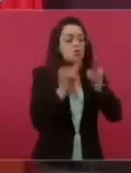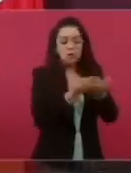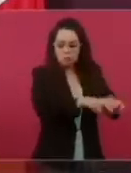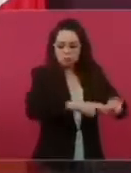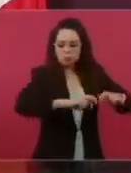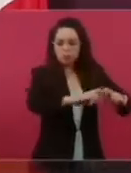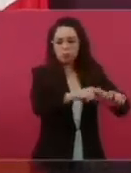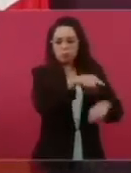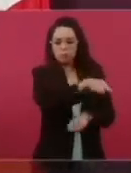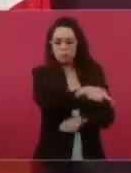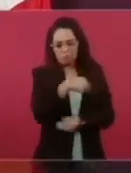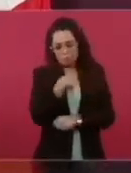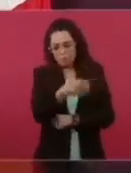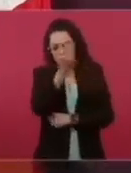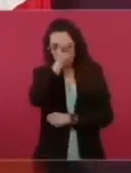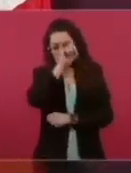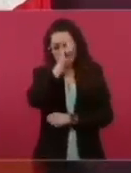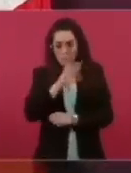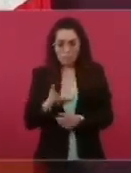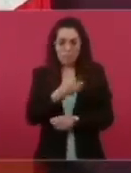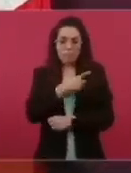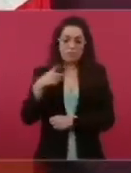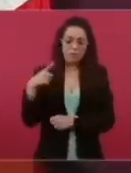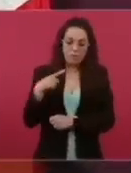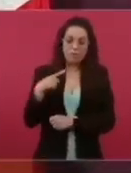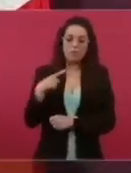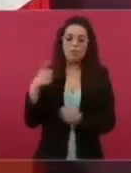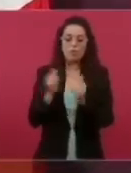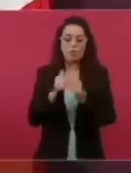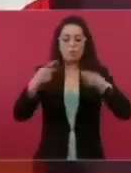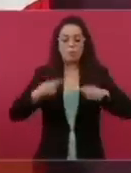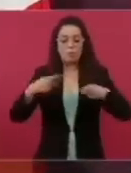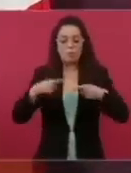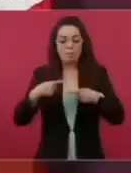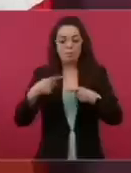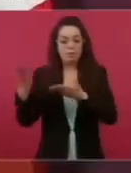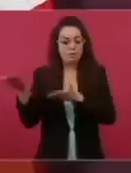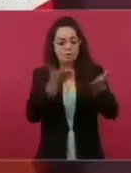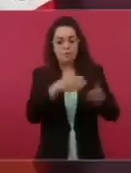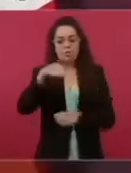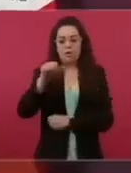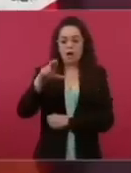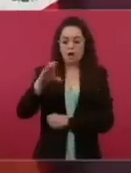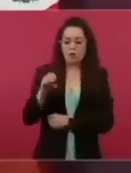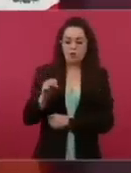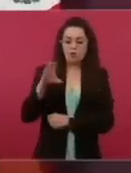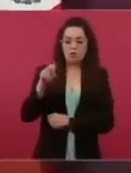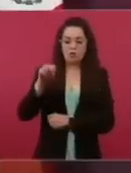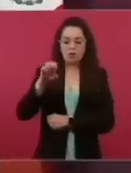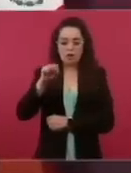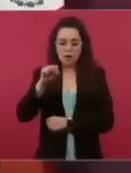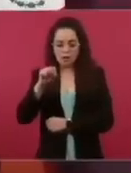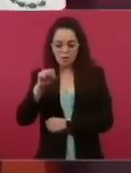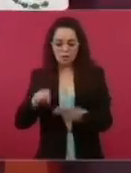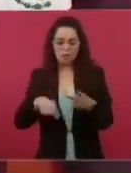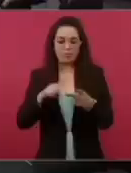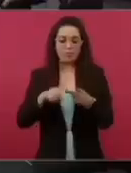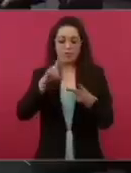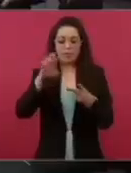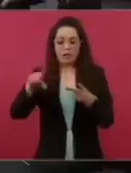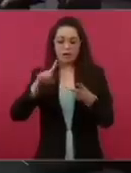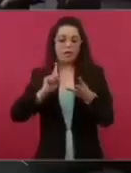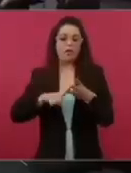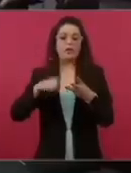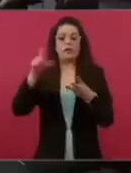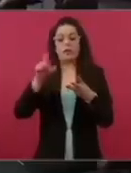ahí, que invite a Marco Cortés, a Krill, a Claudio X González, que es el jefe de